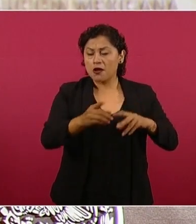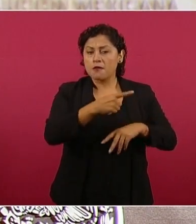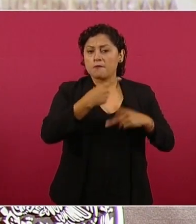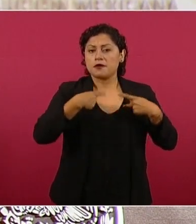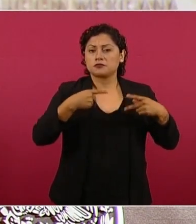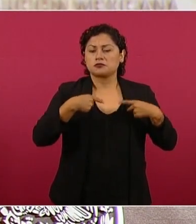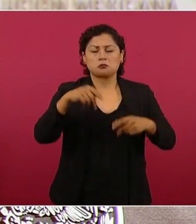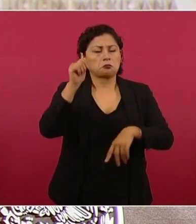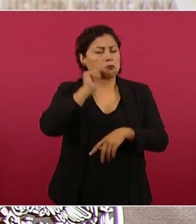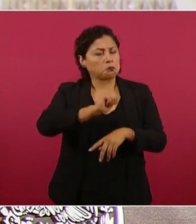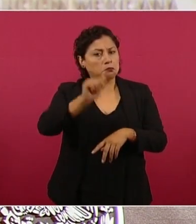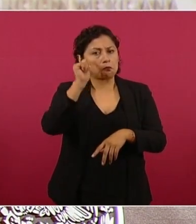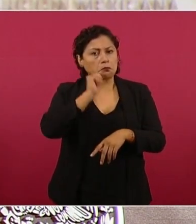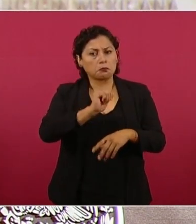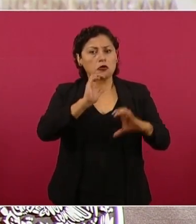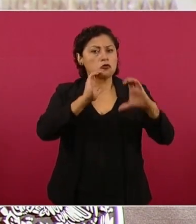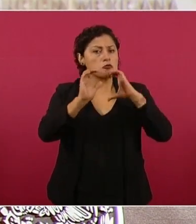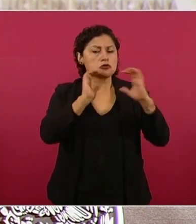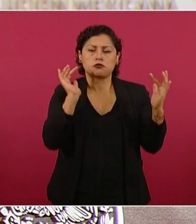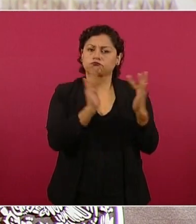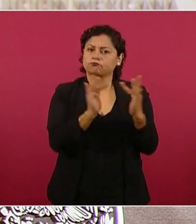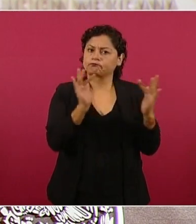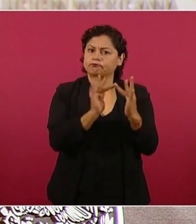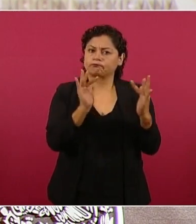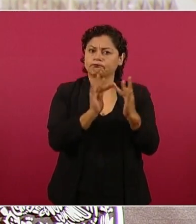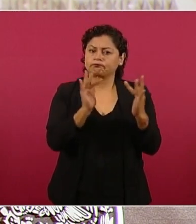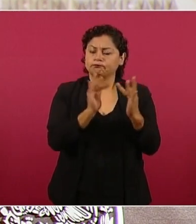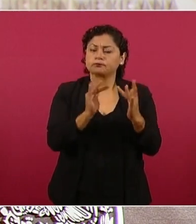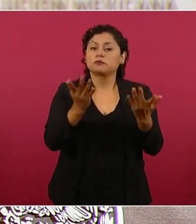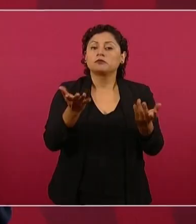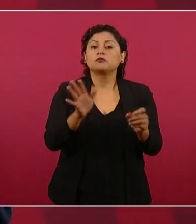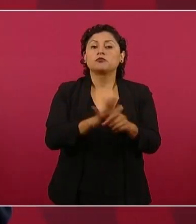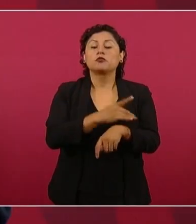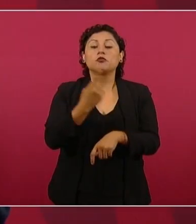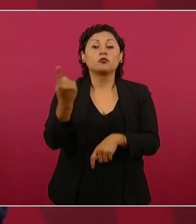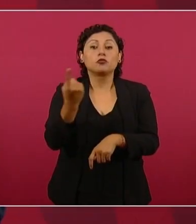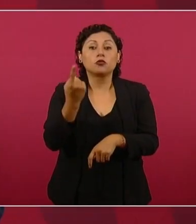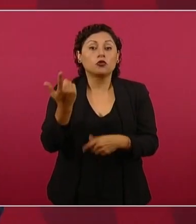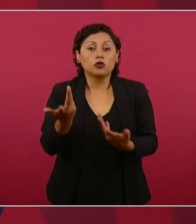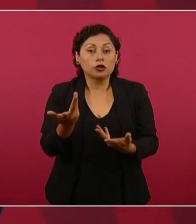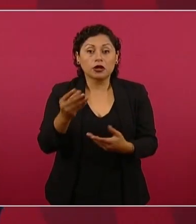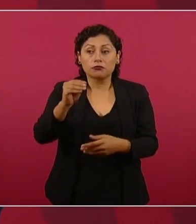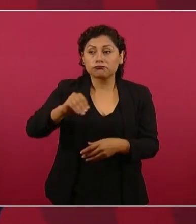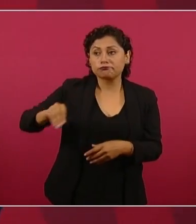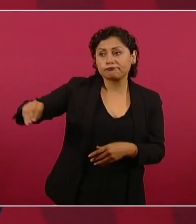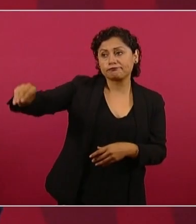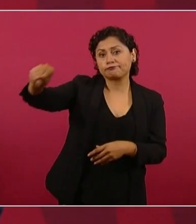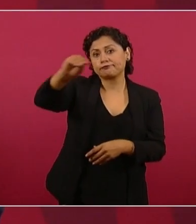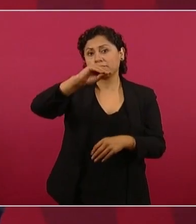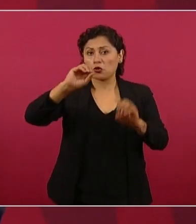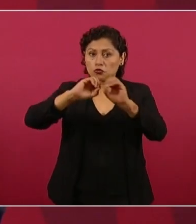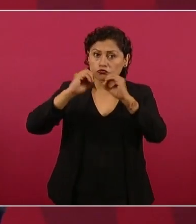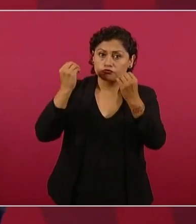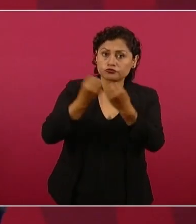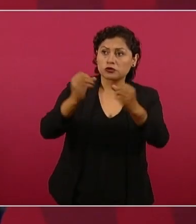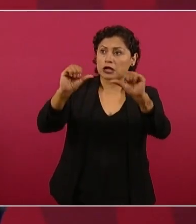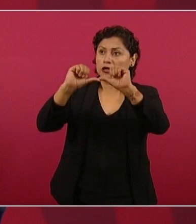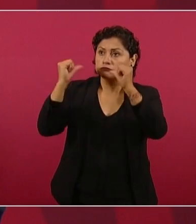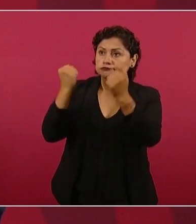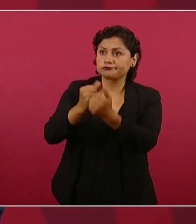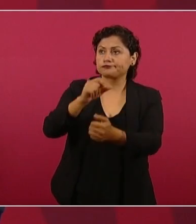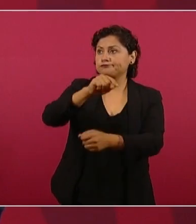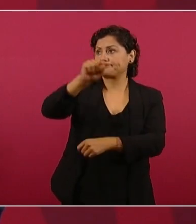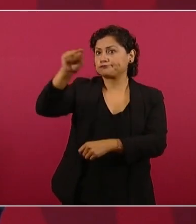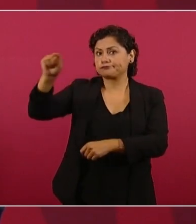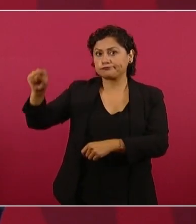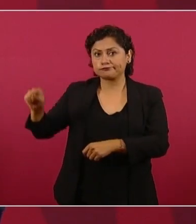en general, porque hay muchas organizaciones, hay asociaciones